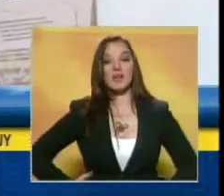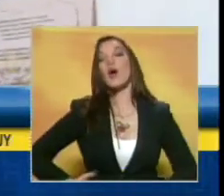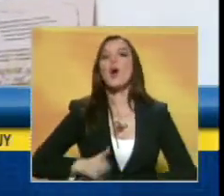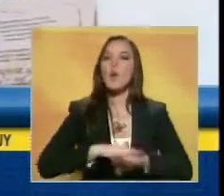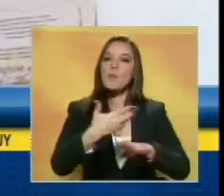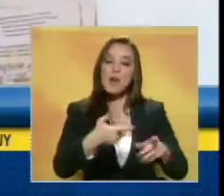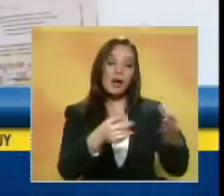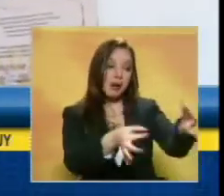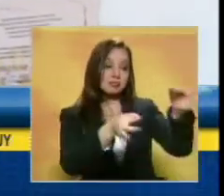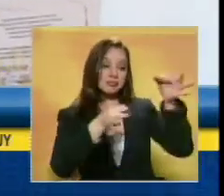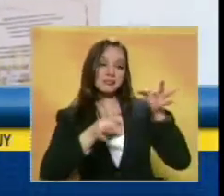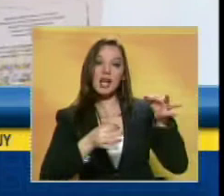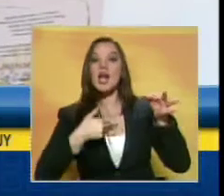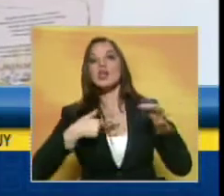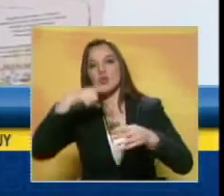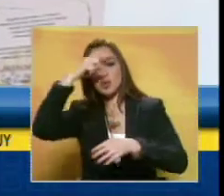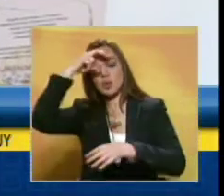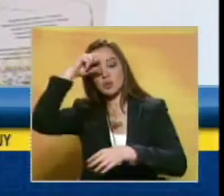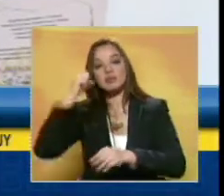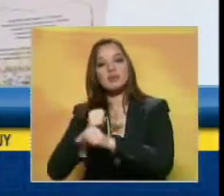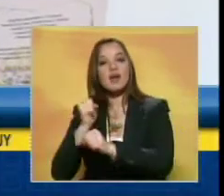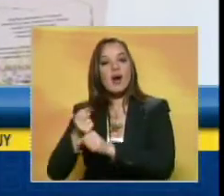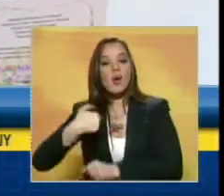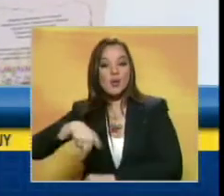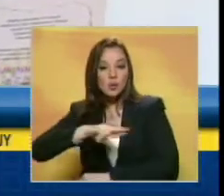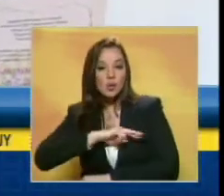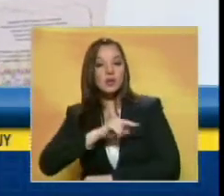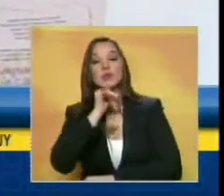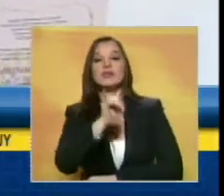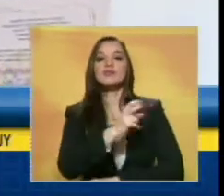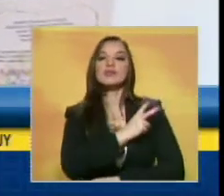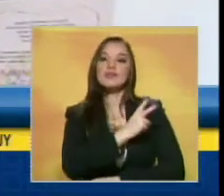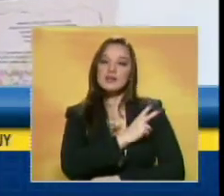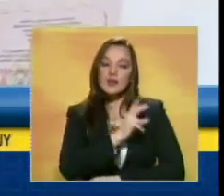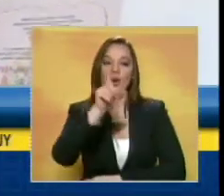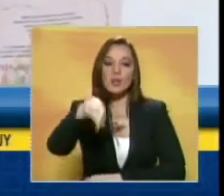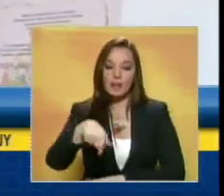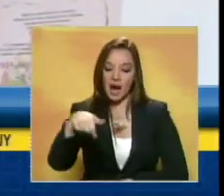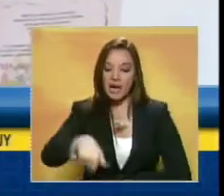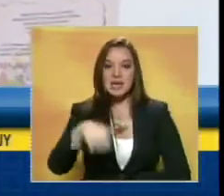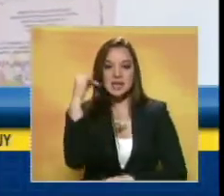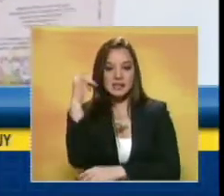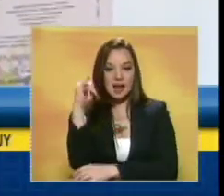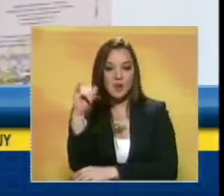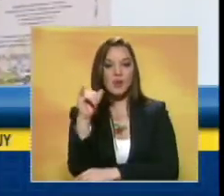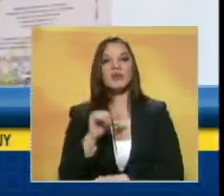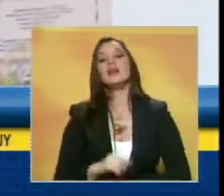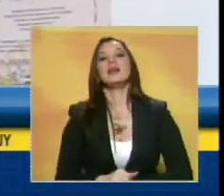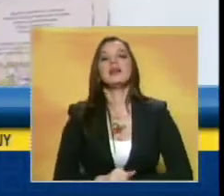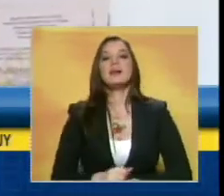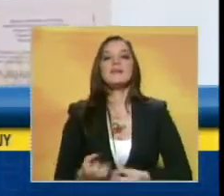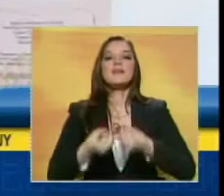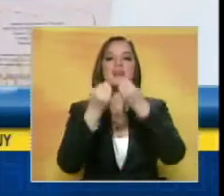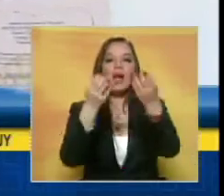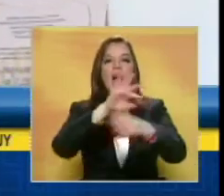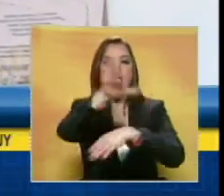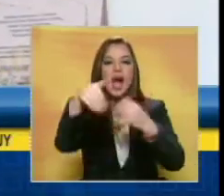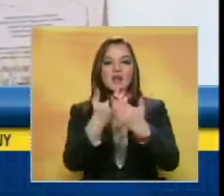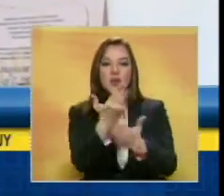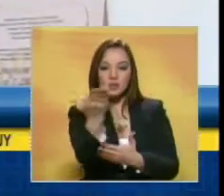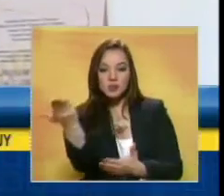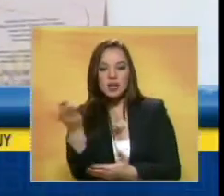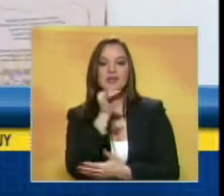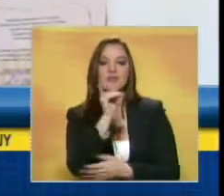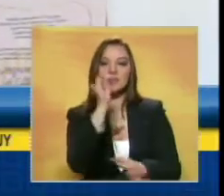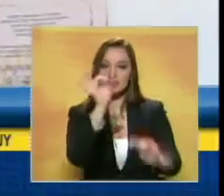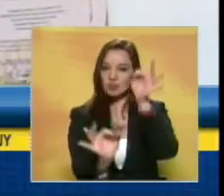reconocer esta ardua labor que venimos realizando, por supuesto, a través del noticiero Venevisión y la corresponsalía acá en el estado de Yaracuy, llevándoles a todos ustedes la